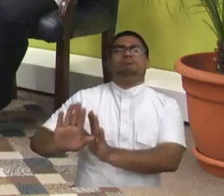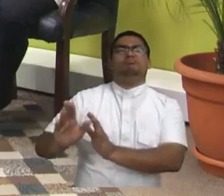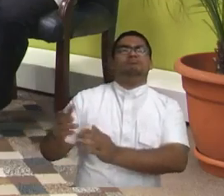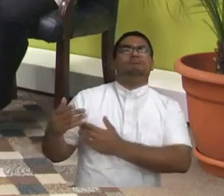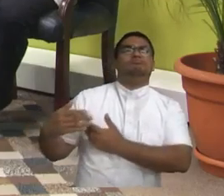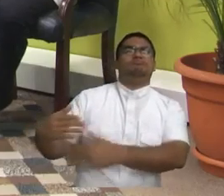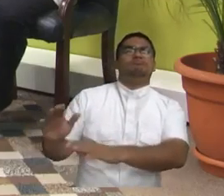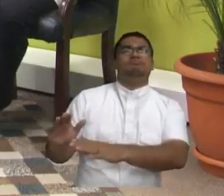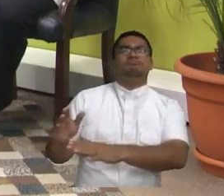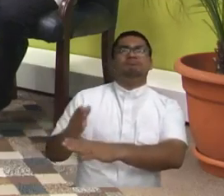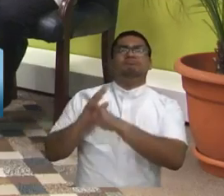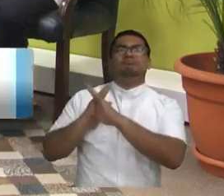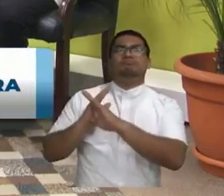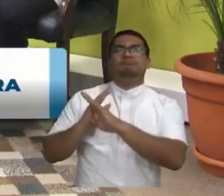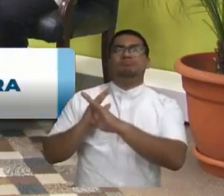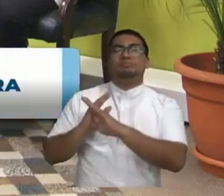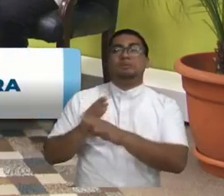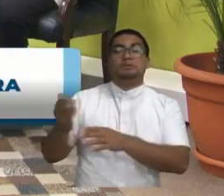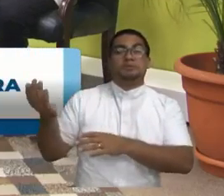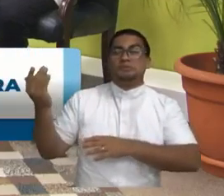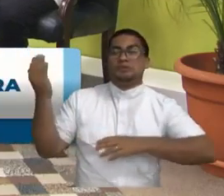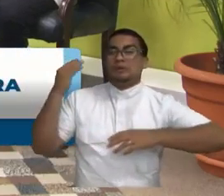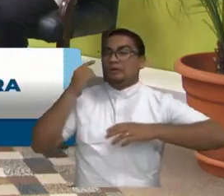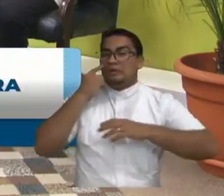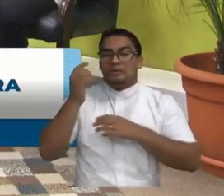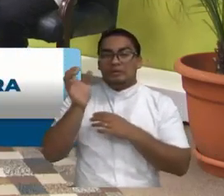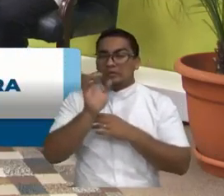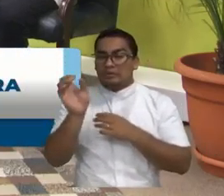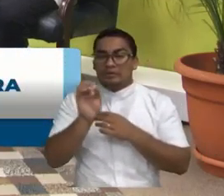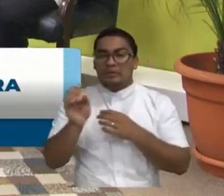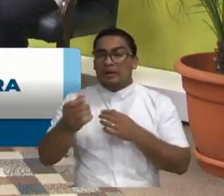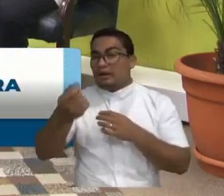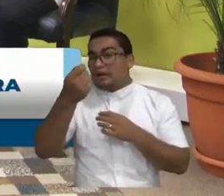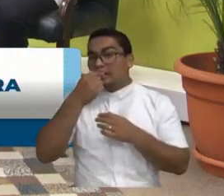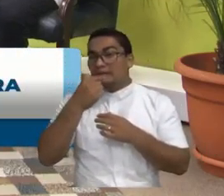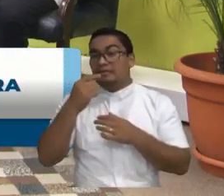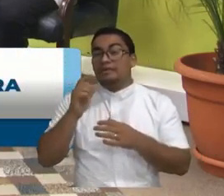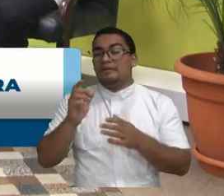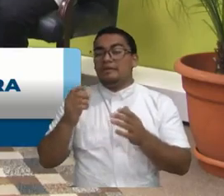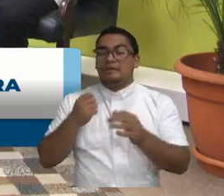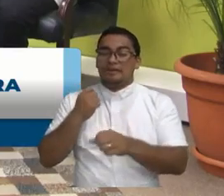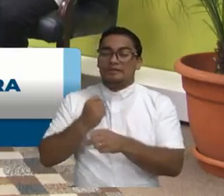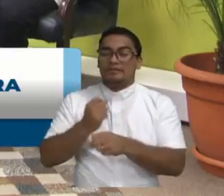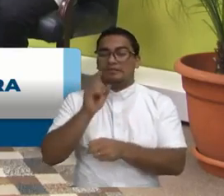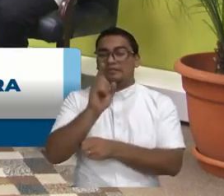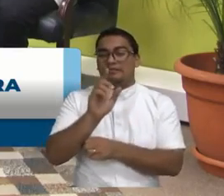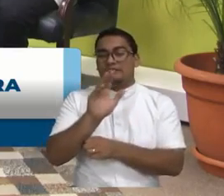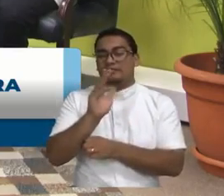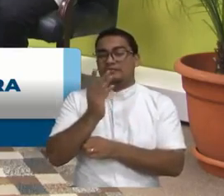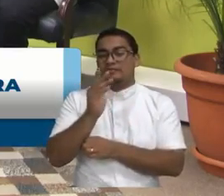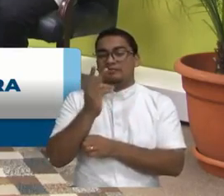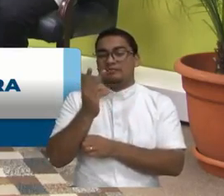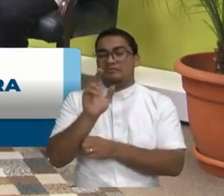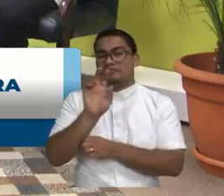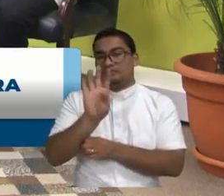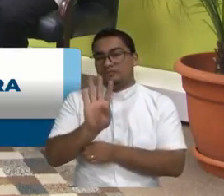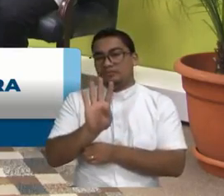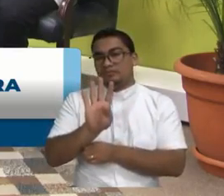lógica porque en ese entonces no se conocía un tratamiento efectivo. Y es hasta 1984, es decir,